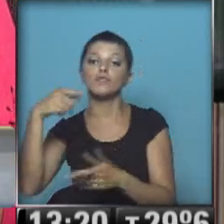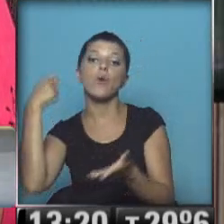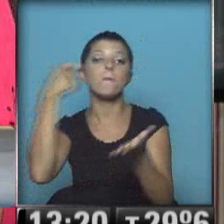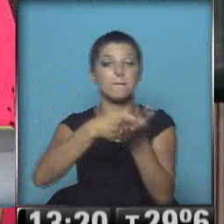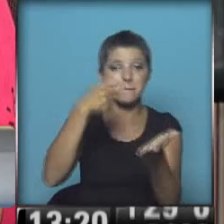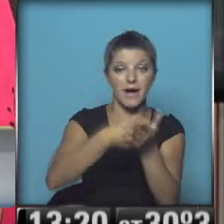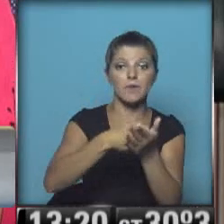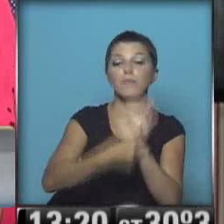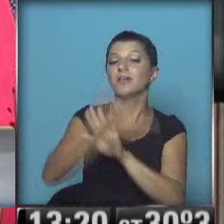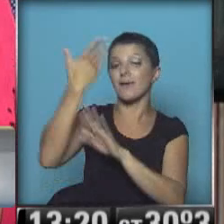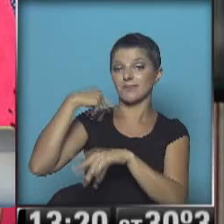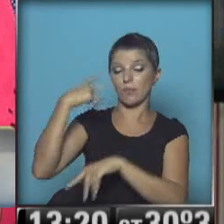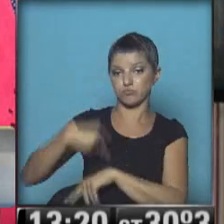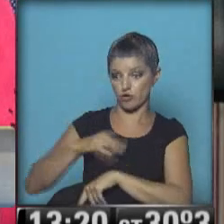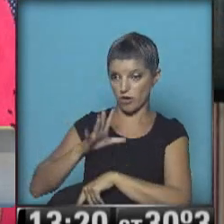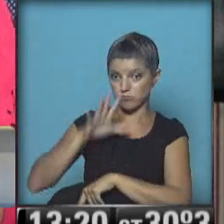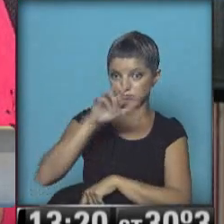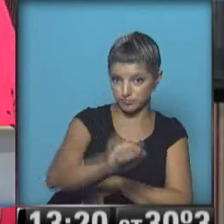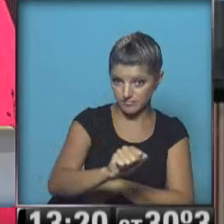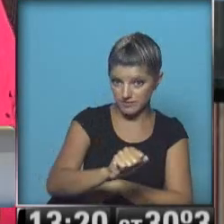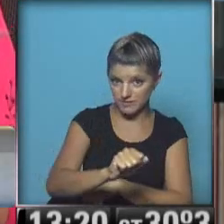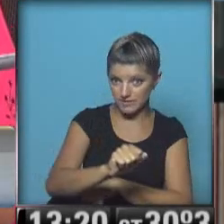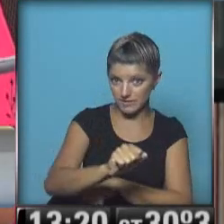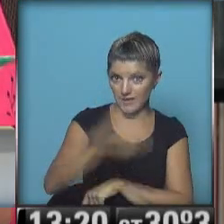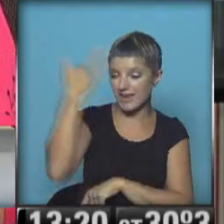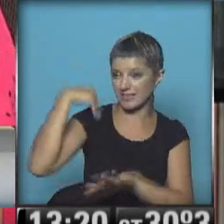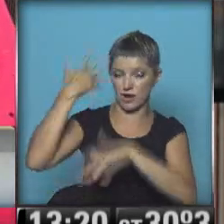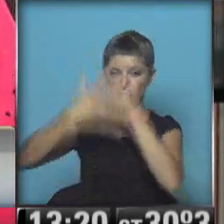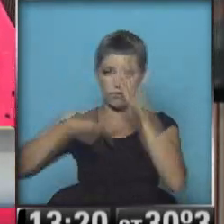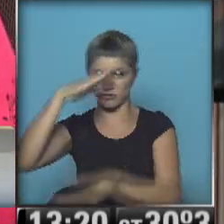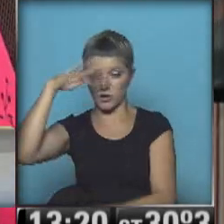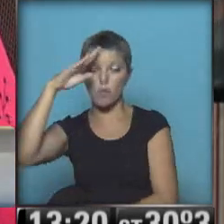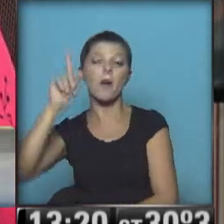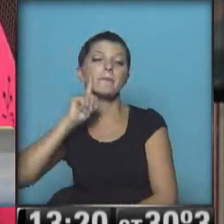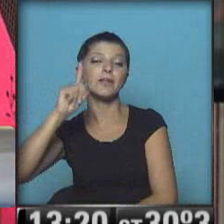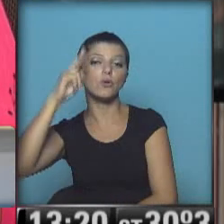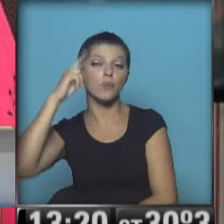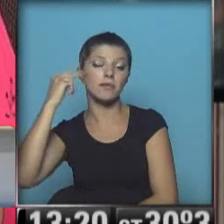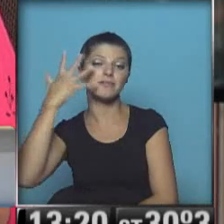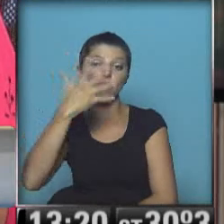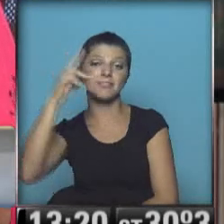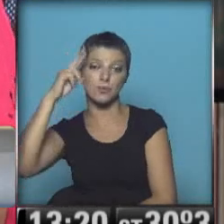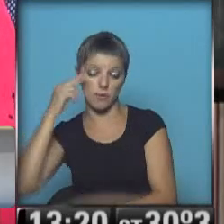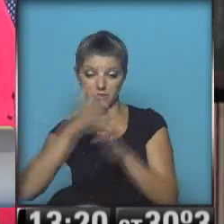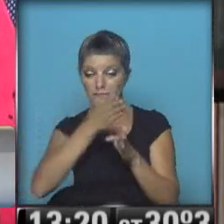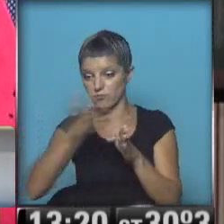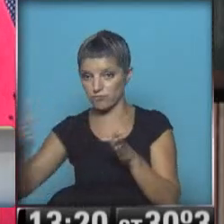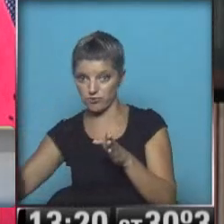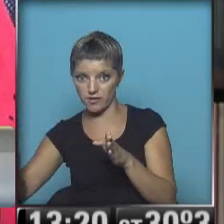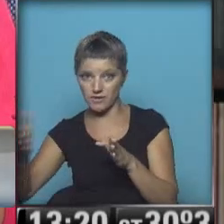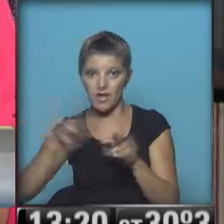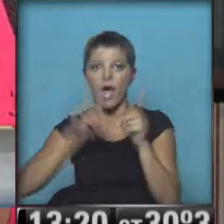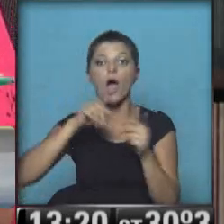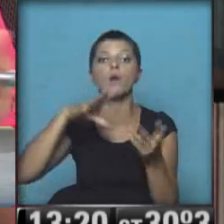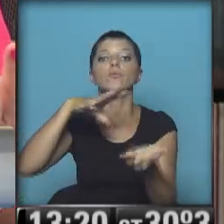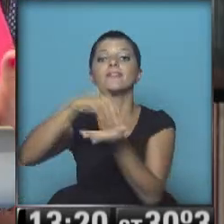aquellas expropiaciones que en su momento en el momento de la revolución cubana del año 59 en adelante se hicieron a propiedades de